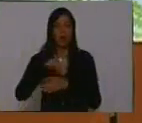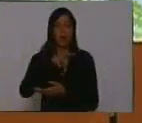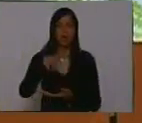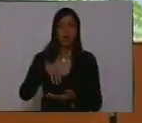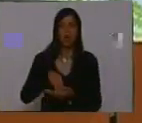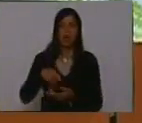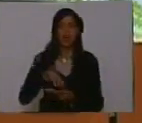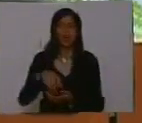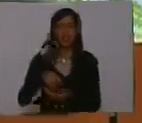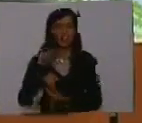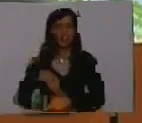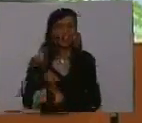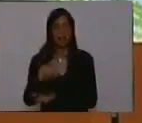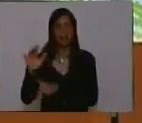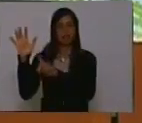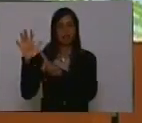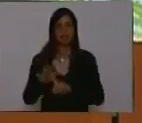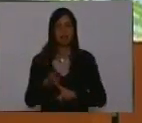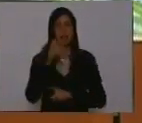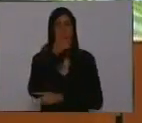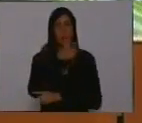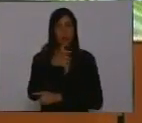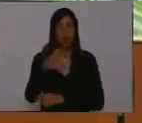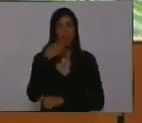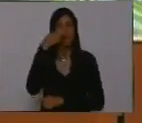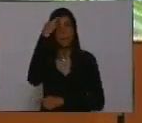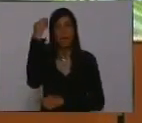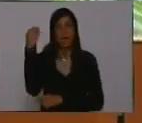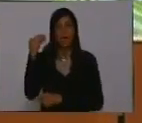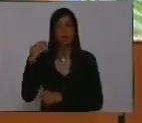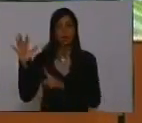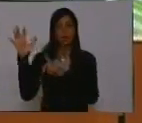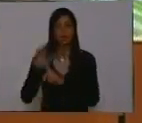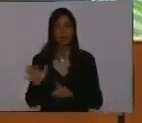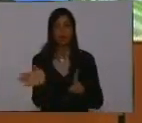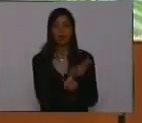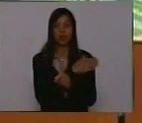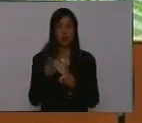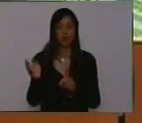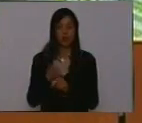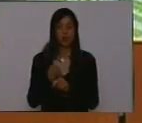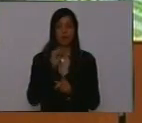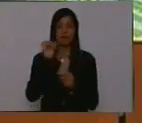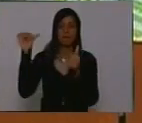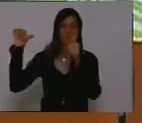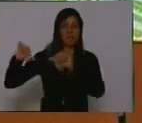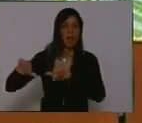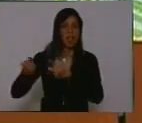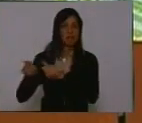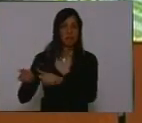lo que hizo fue atropellar al pueblo del estado Miranda. Esos indignos